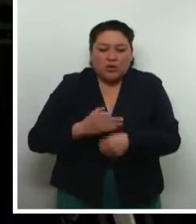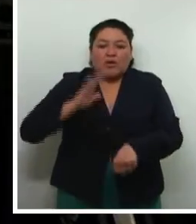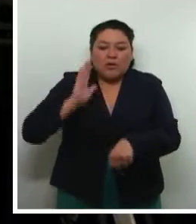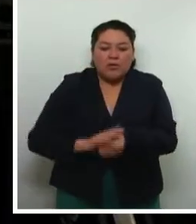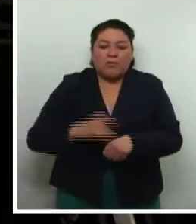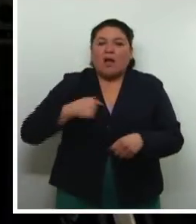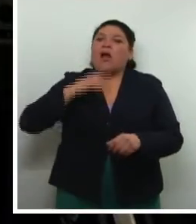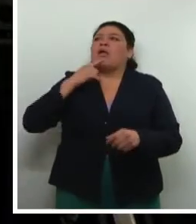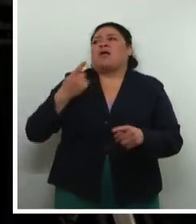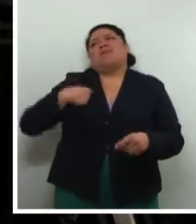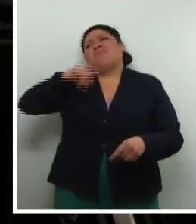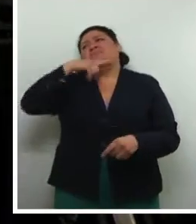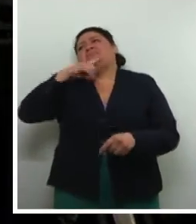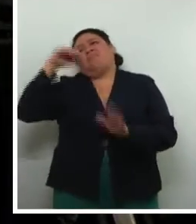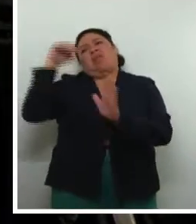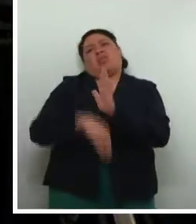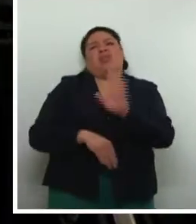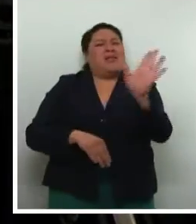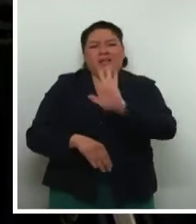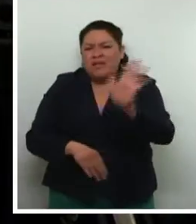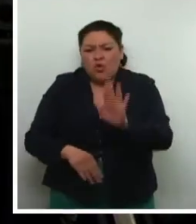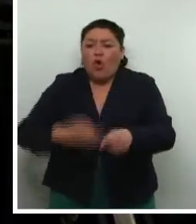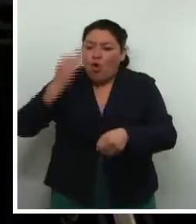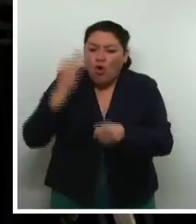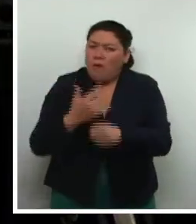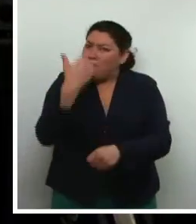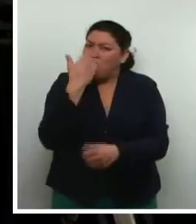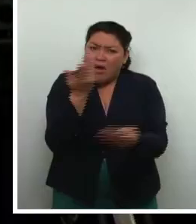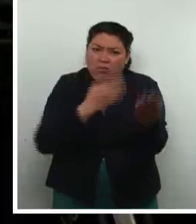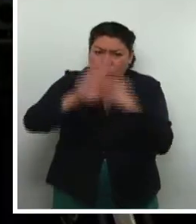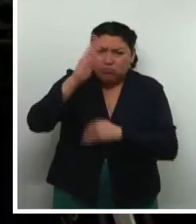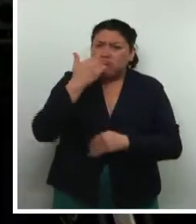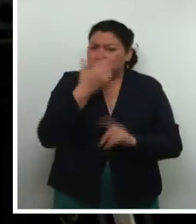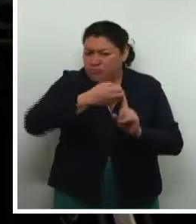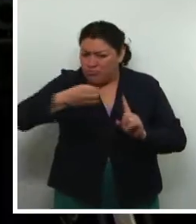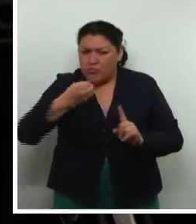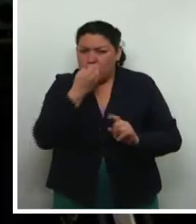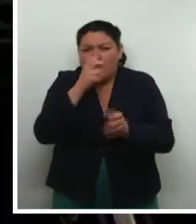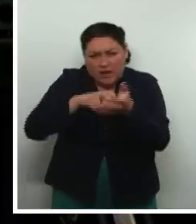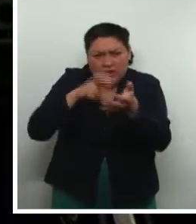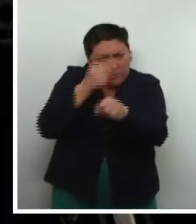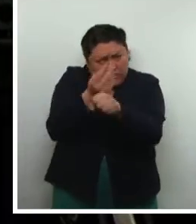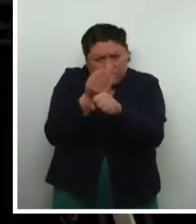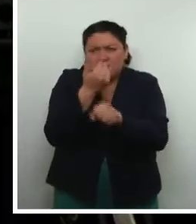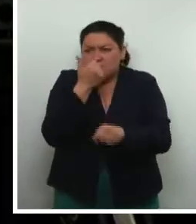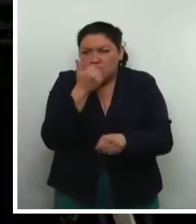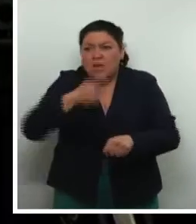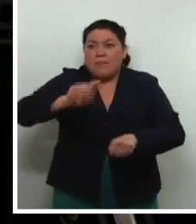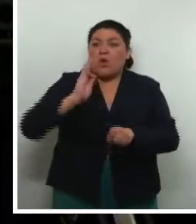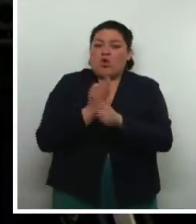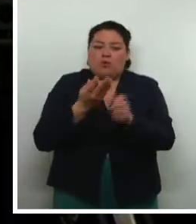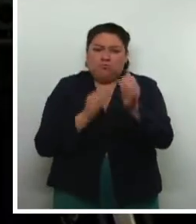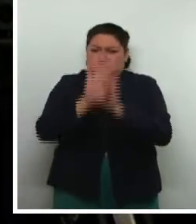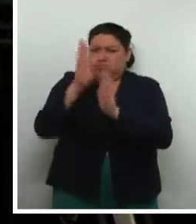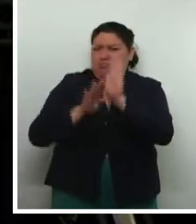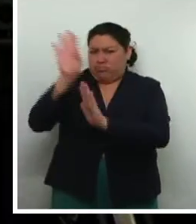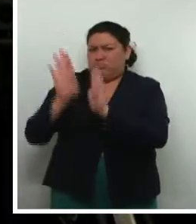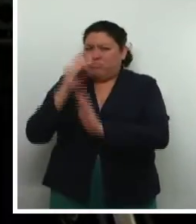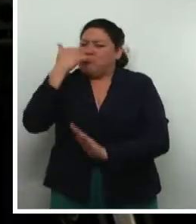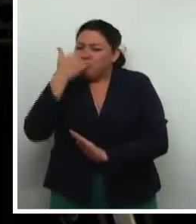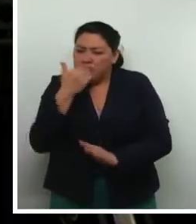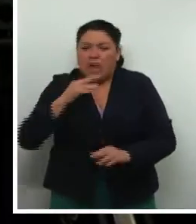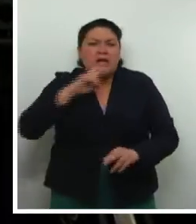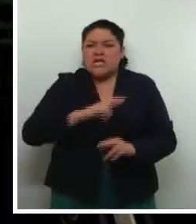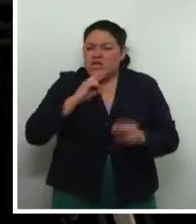considerarnos fracasados, sino al contrario, que el método requiere ajustes, pero que estamos yendo al triple